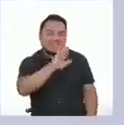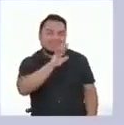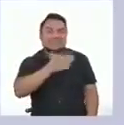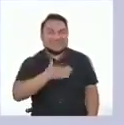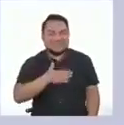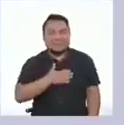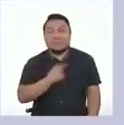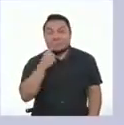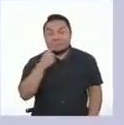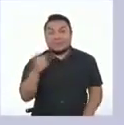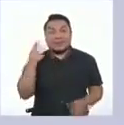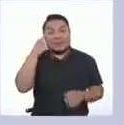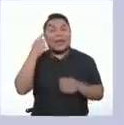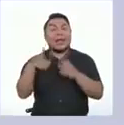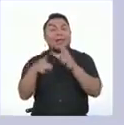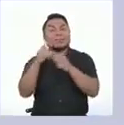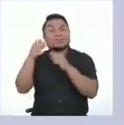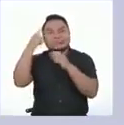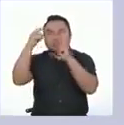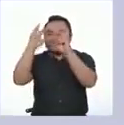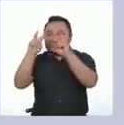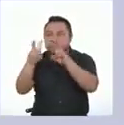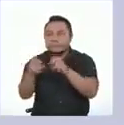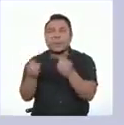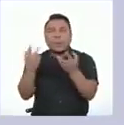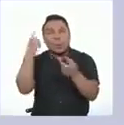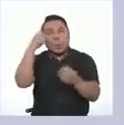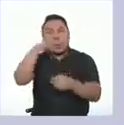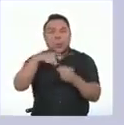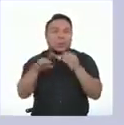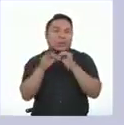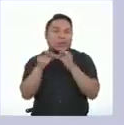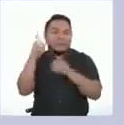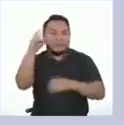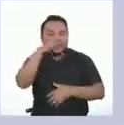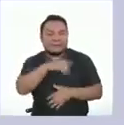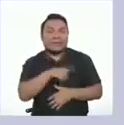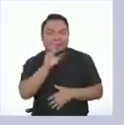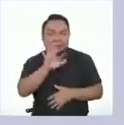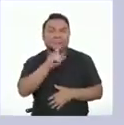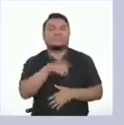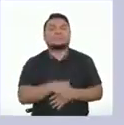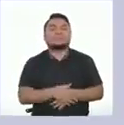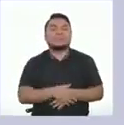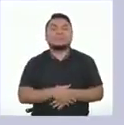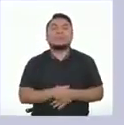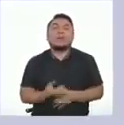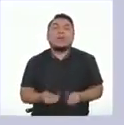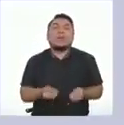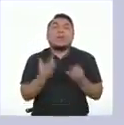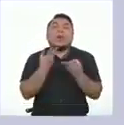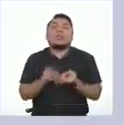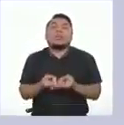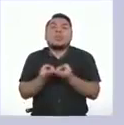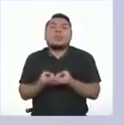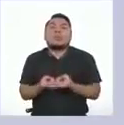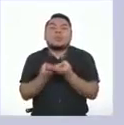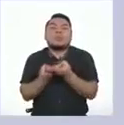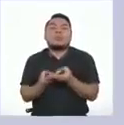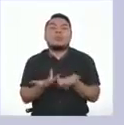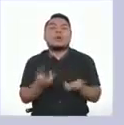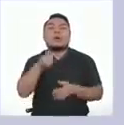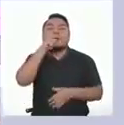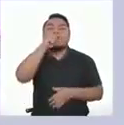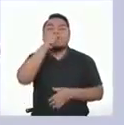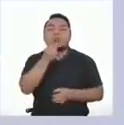empezar a resolver este problema, repasemos los datos. ¿Cuánto pesa la presa de carne